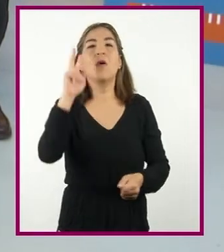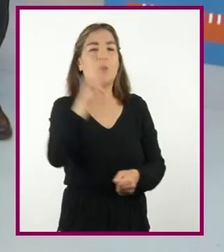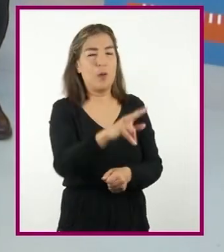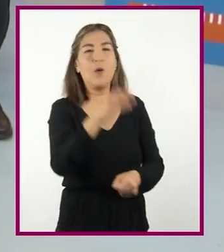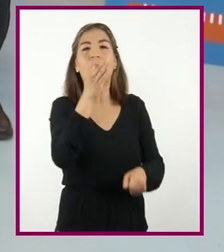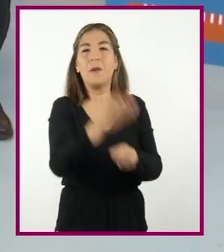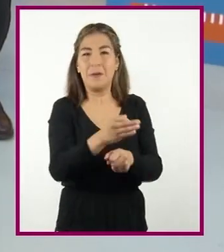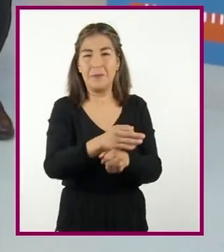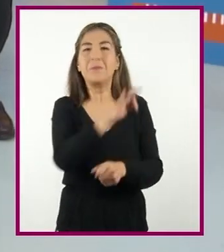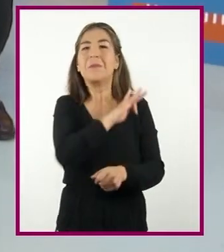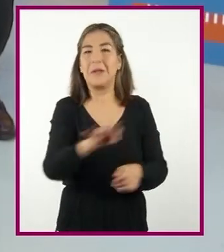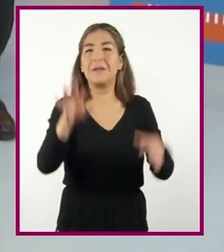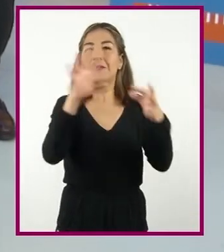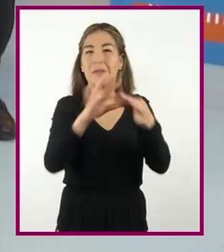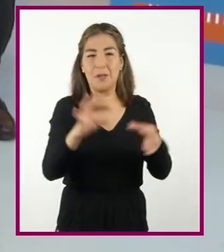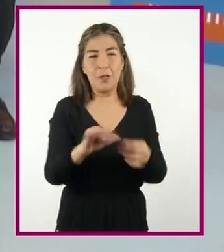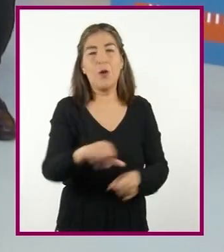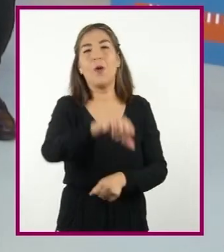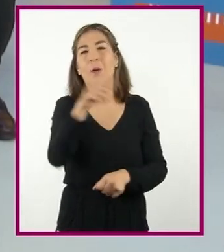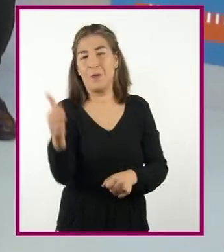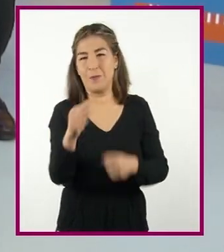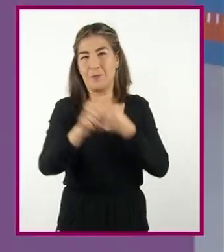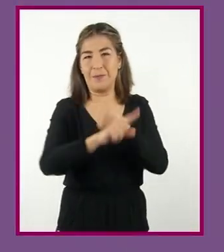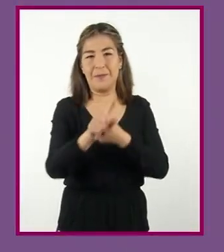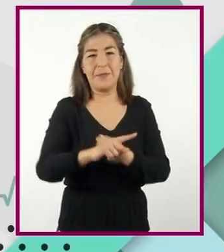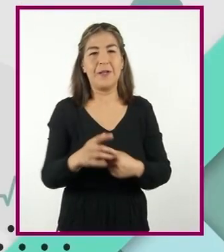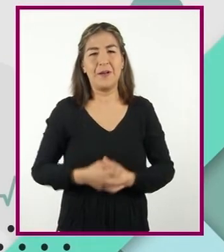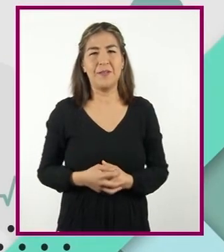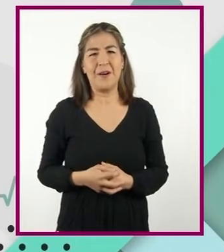condiciones de resolver un nuevo planteamiento.